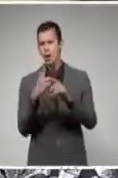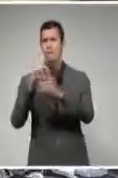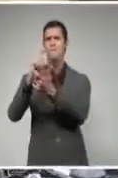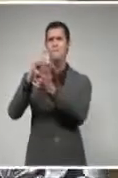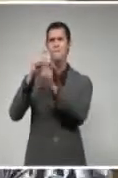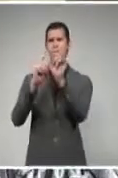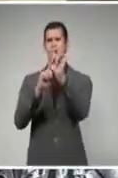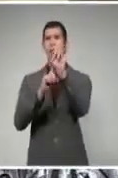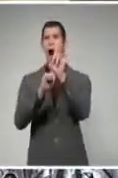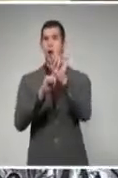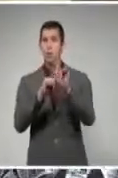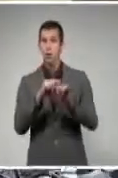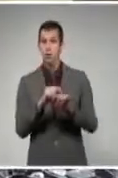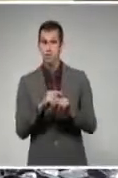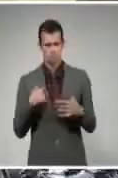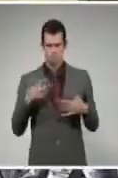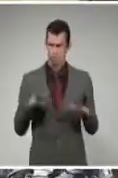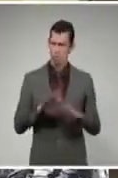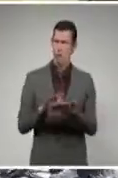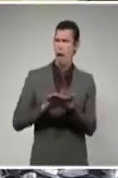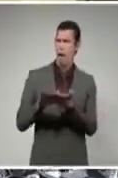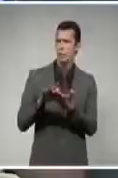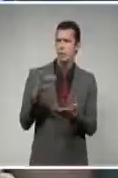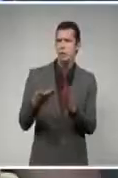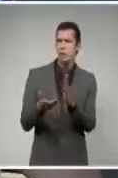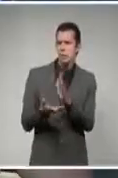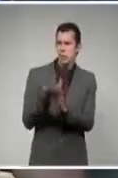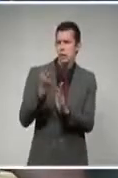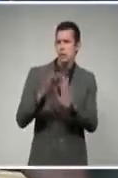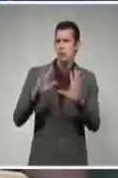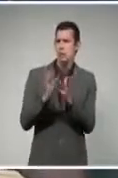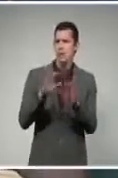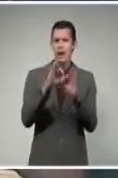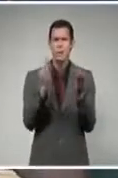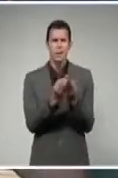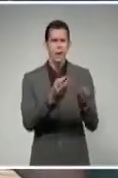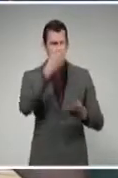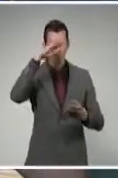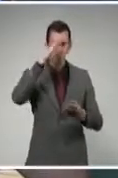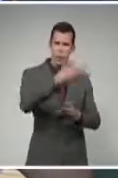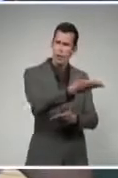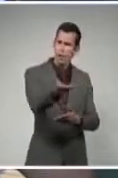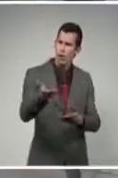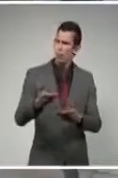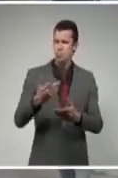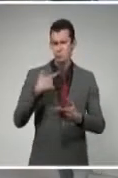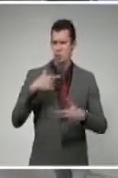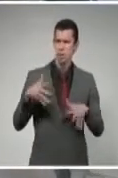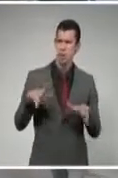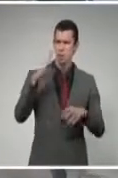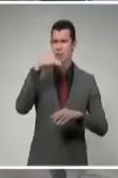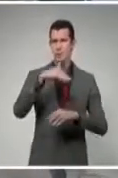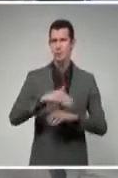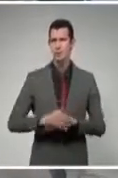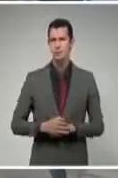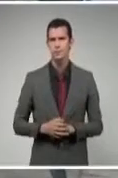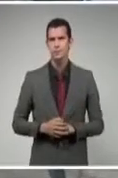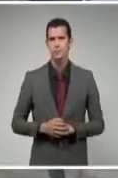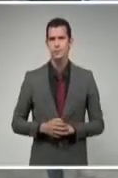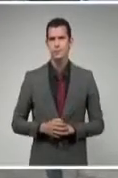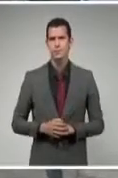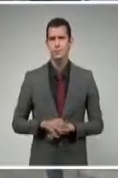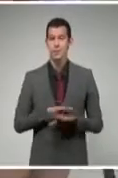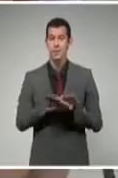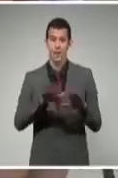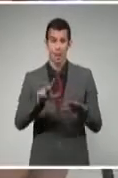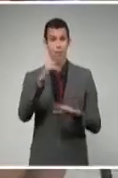salvar la vida de mi familia y la familia de todos los cubanos. Después de una hora en la sala de observaciones, el voluntario marcha a su hogar